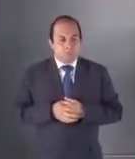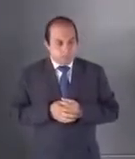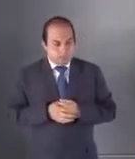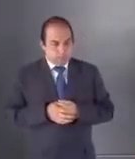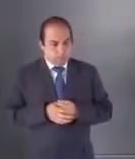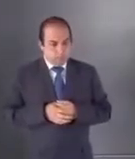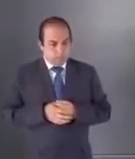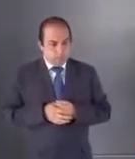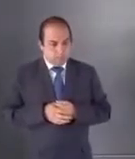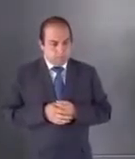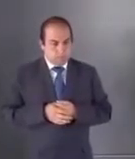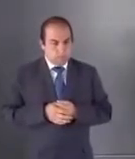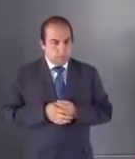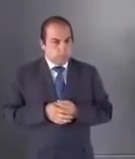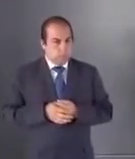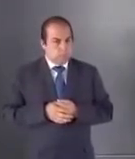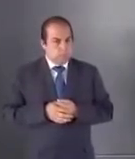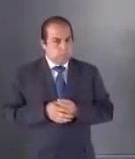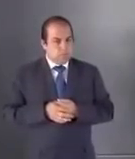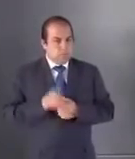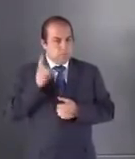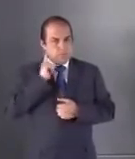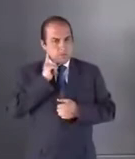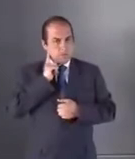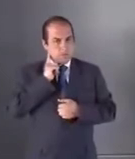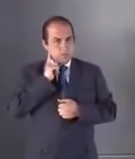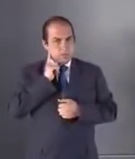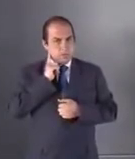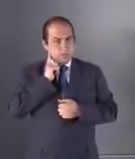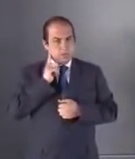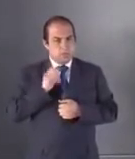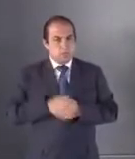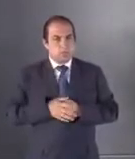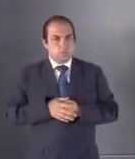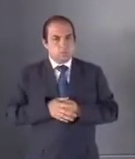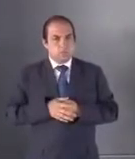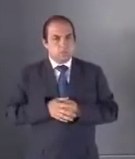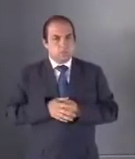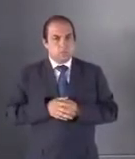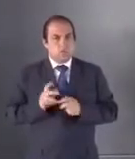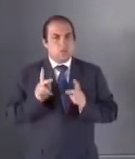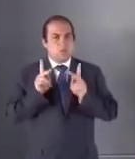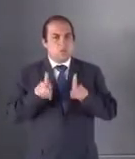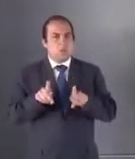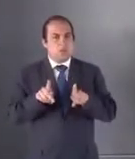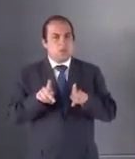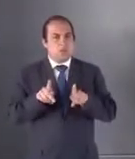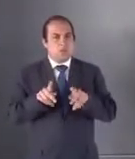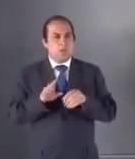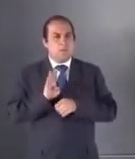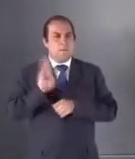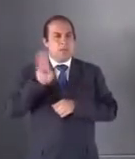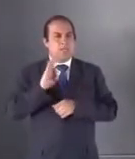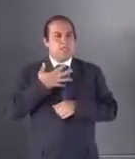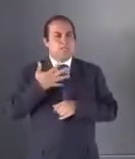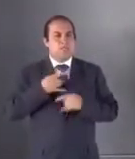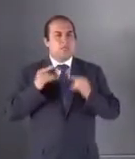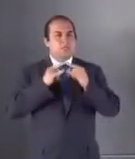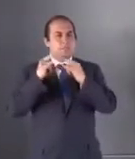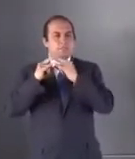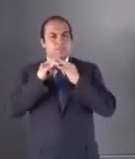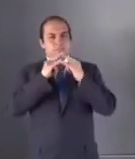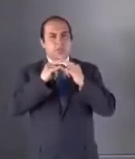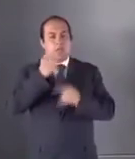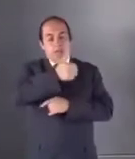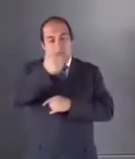¿Descarta algún trasfondo político? Le digo, no nomás en esta obra del puente, sino pareciera que hay una campaña, cada obra que usted